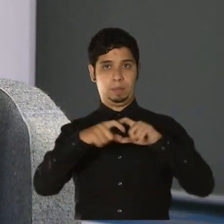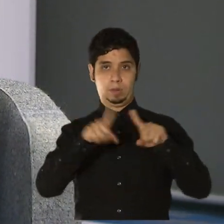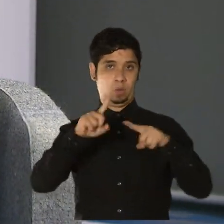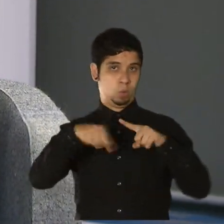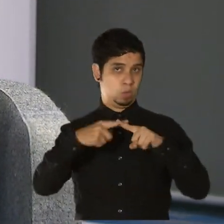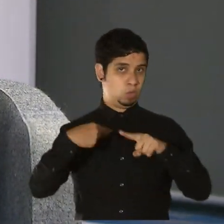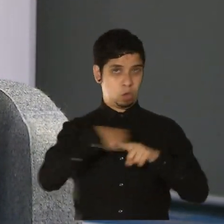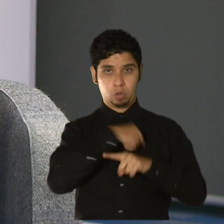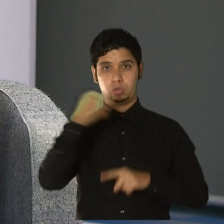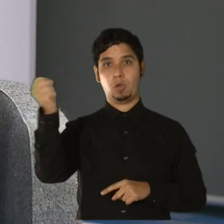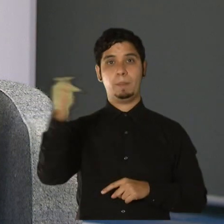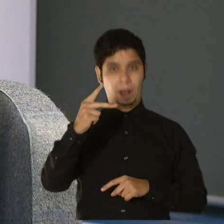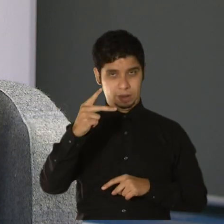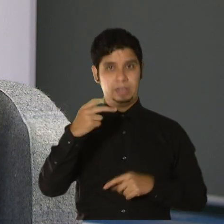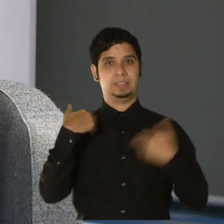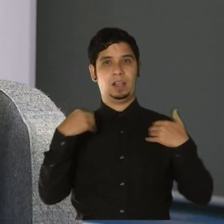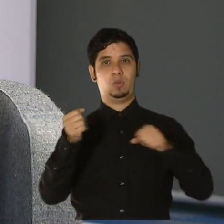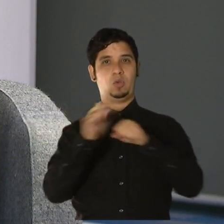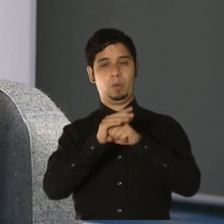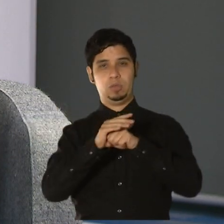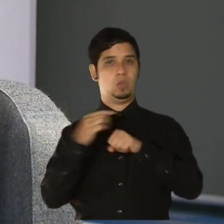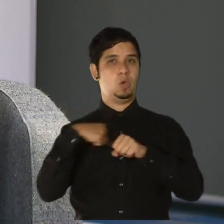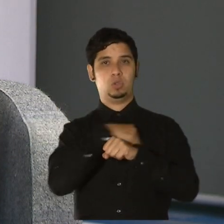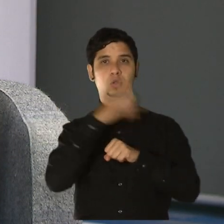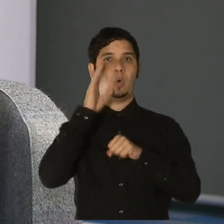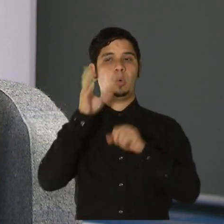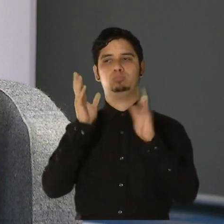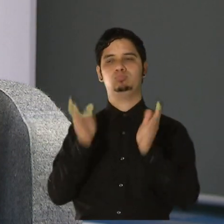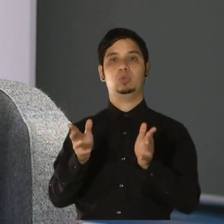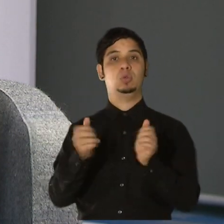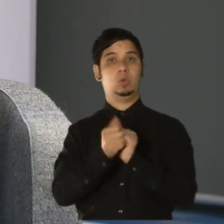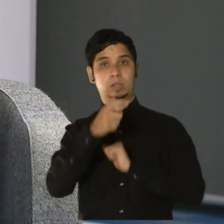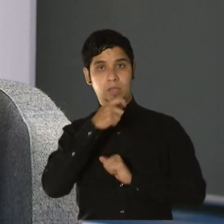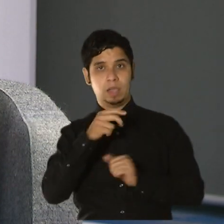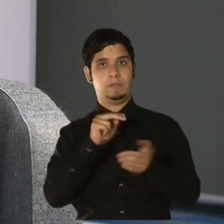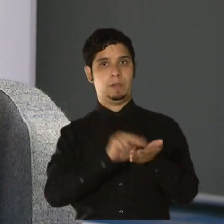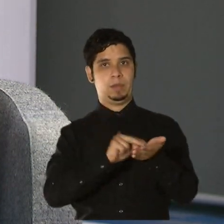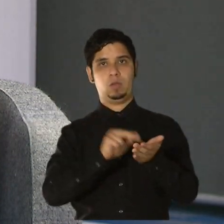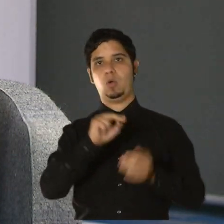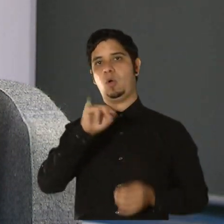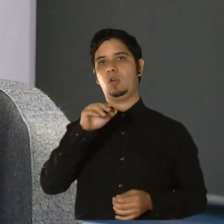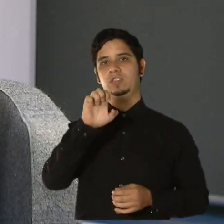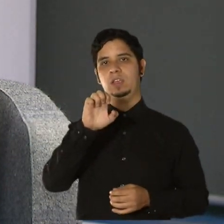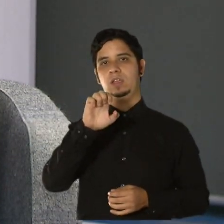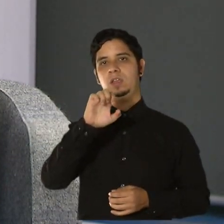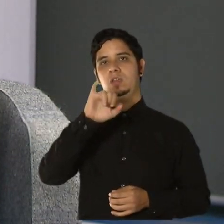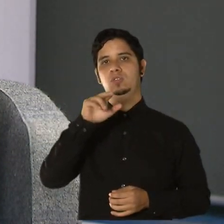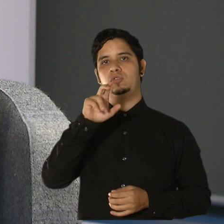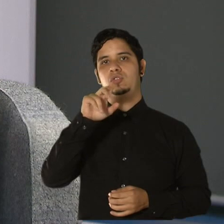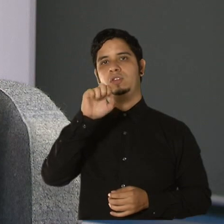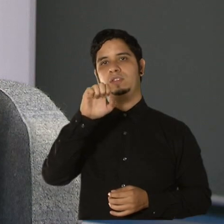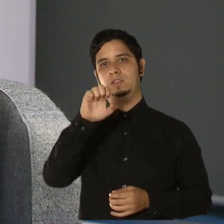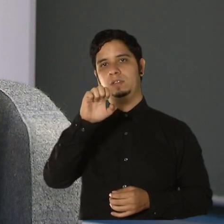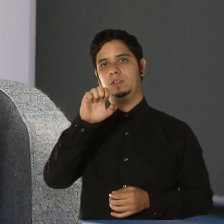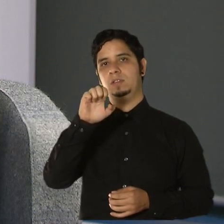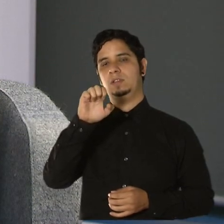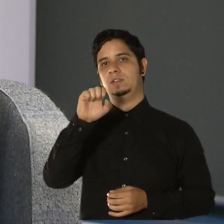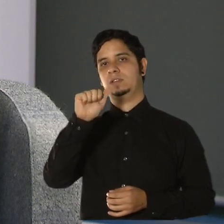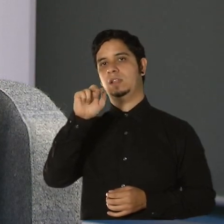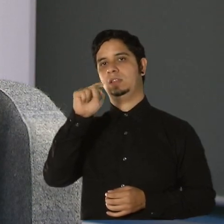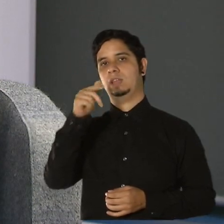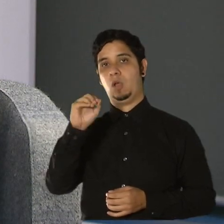regreso, Salud COVID-19, dialogamos con el enfermero José Joy Santiago Avilés sobre su